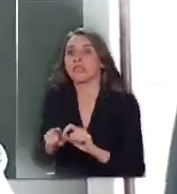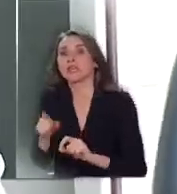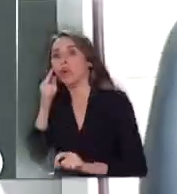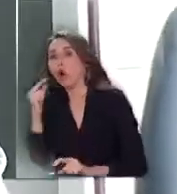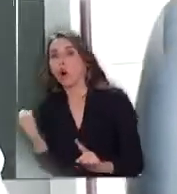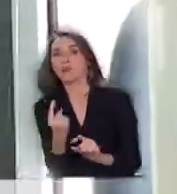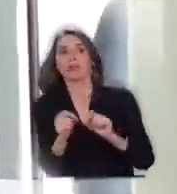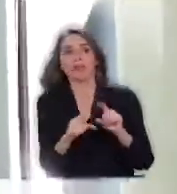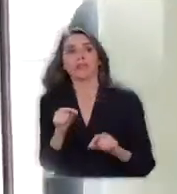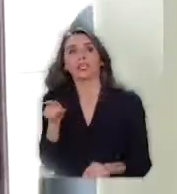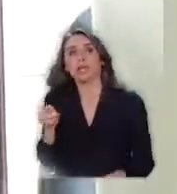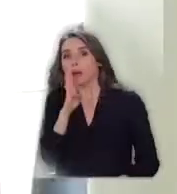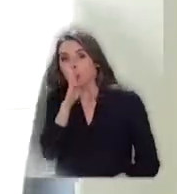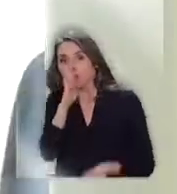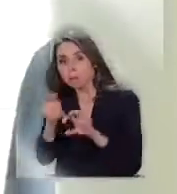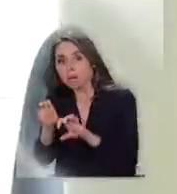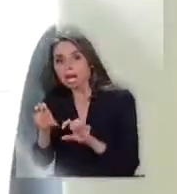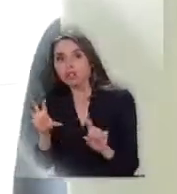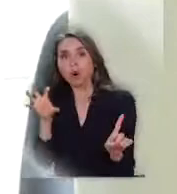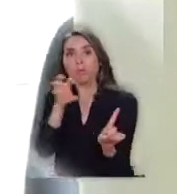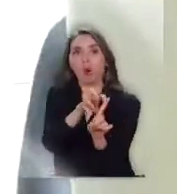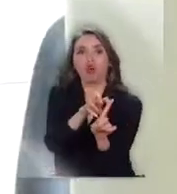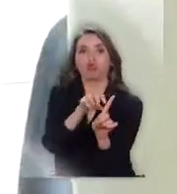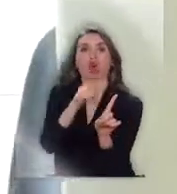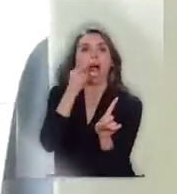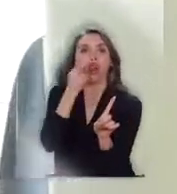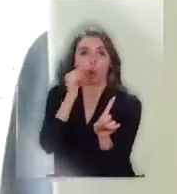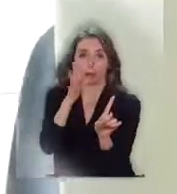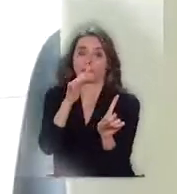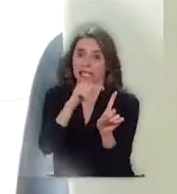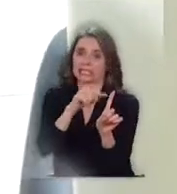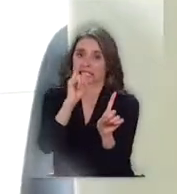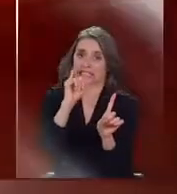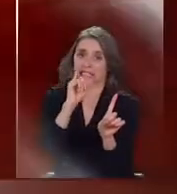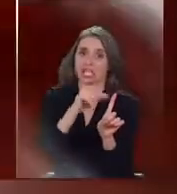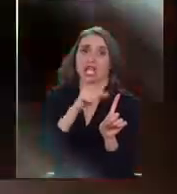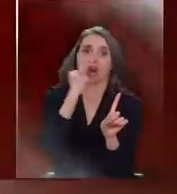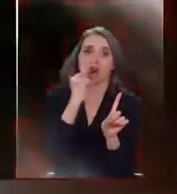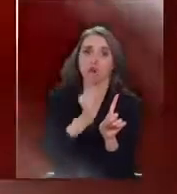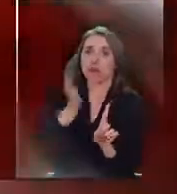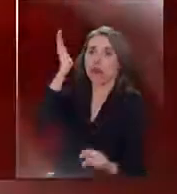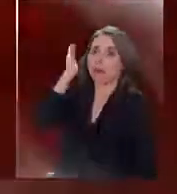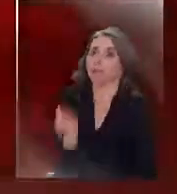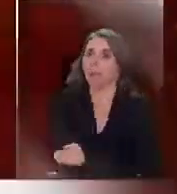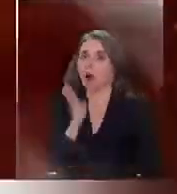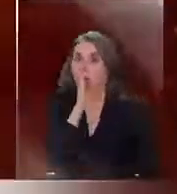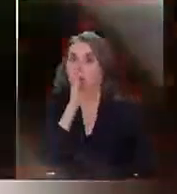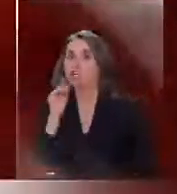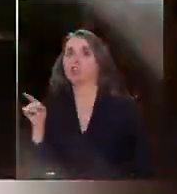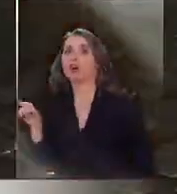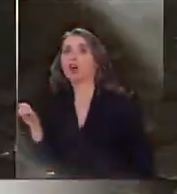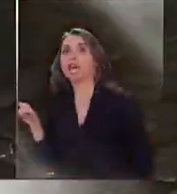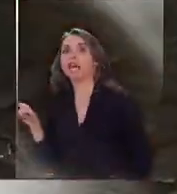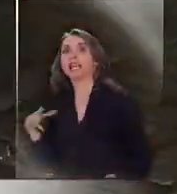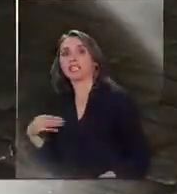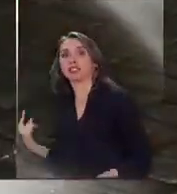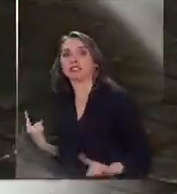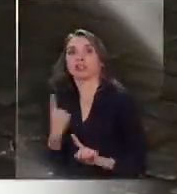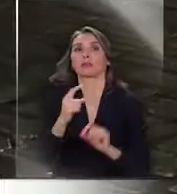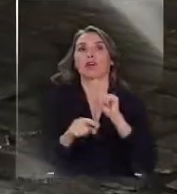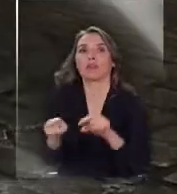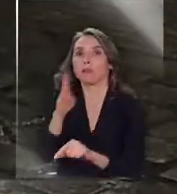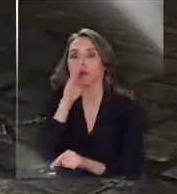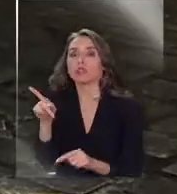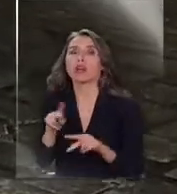a él lo mordió al gallo, sí, pareciera. Y el tipo le pegó al perro y ahí se metió Camilo a defender al perro. Súper tranquilo y querendón